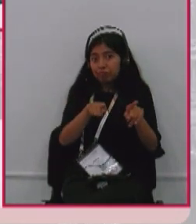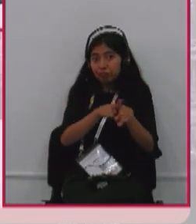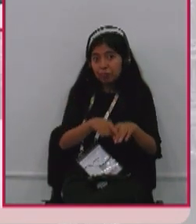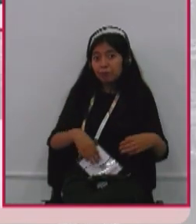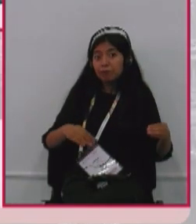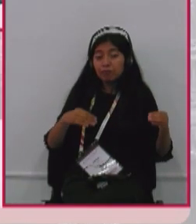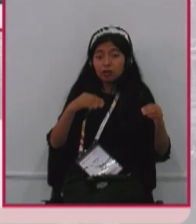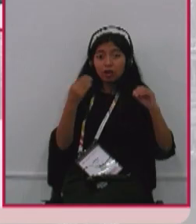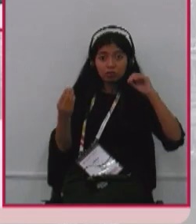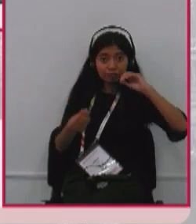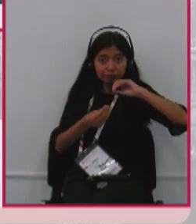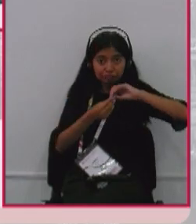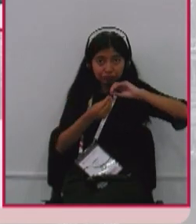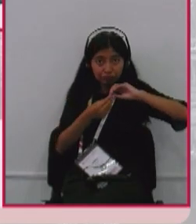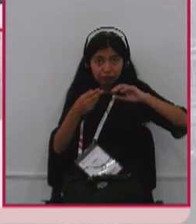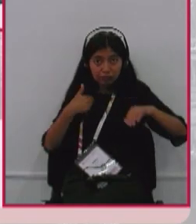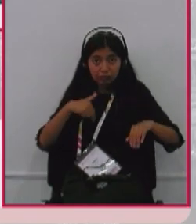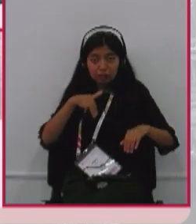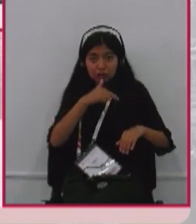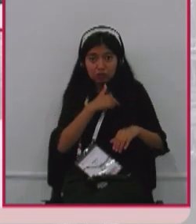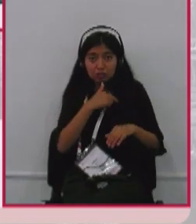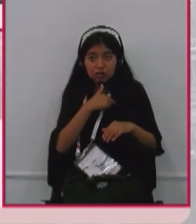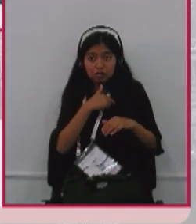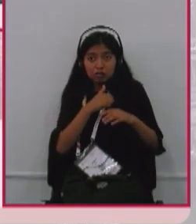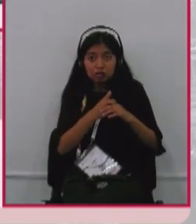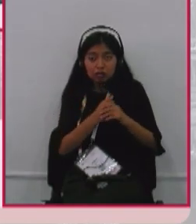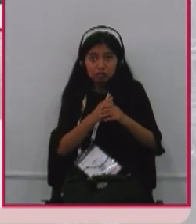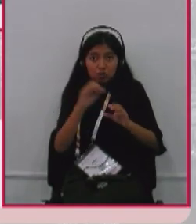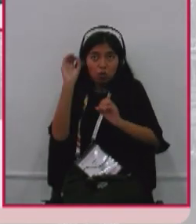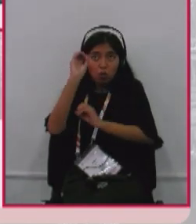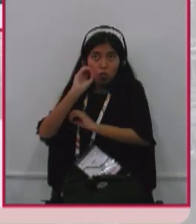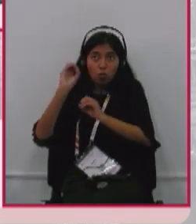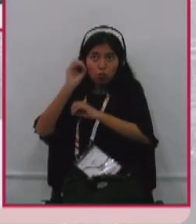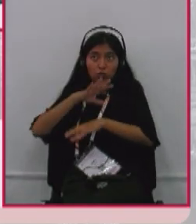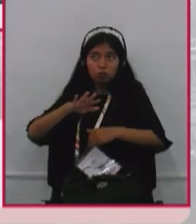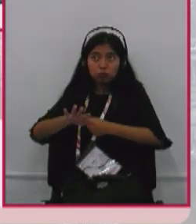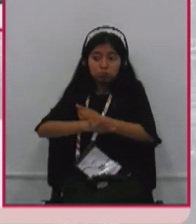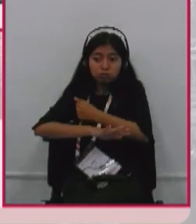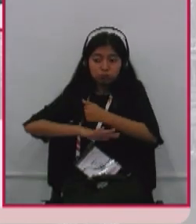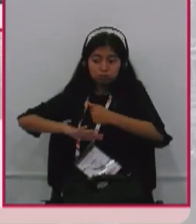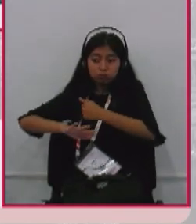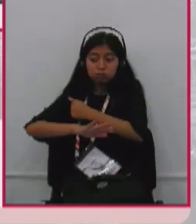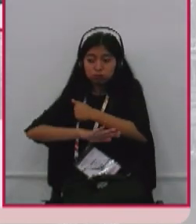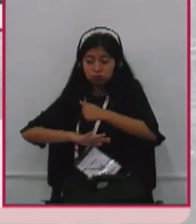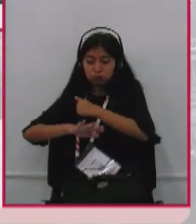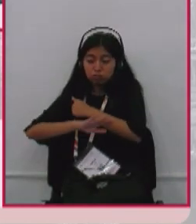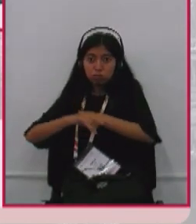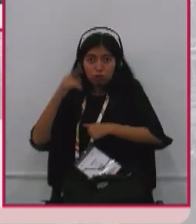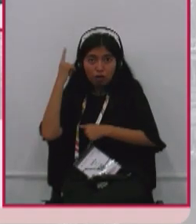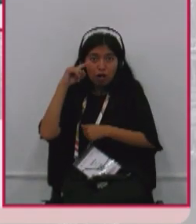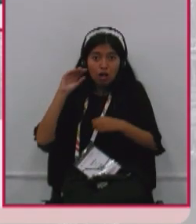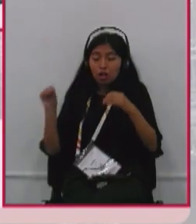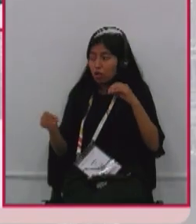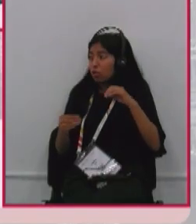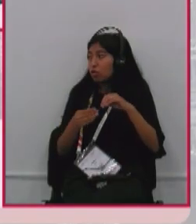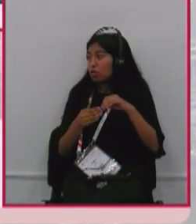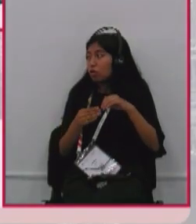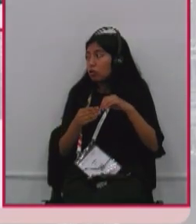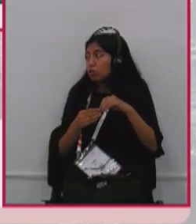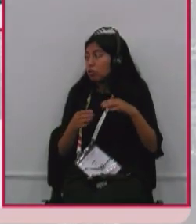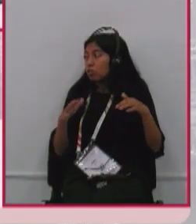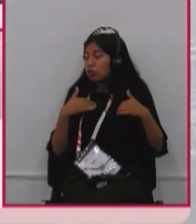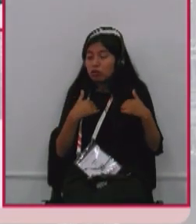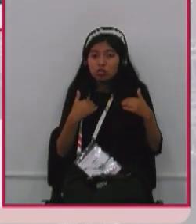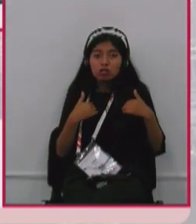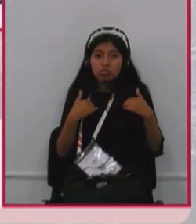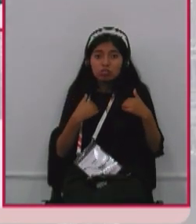Además de eso, nuestra recuperación de oro estaba baja, y para sumarle algo más, teníamos